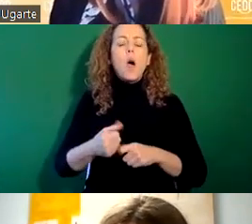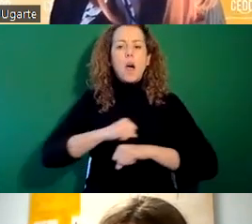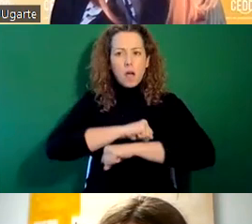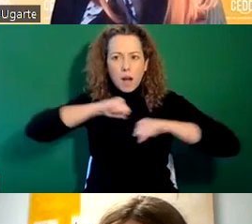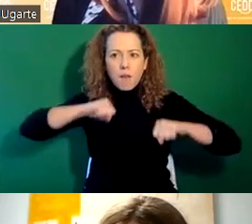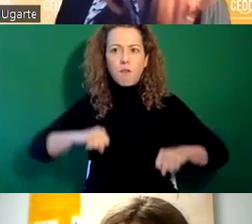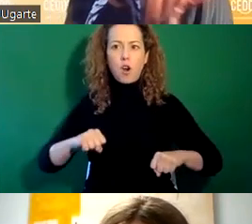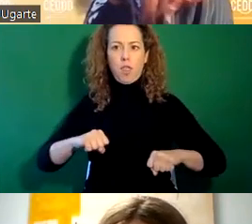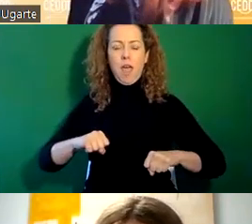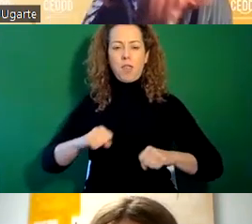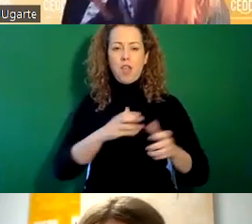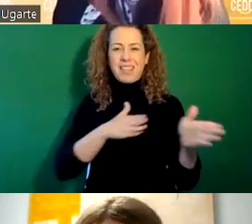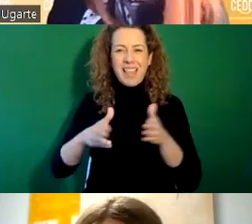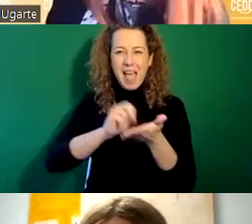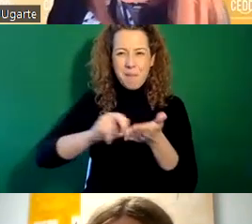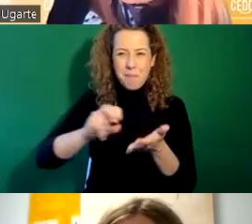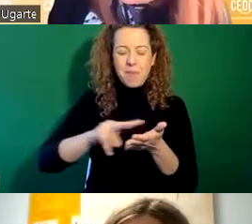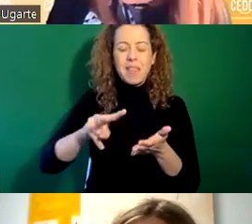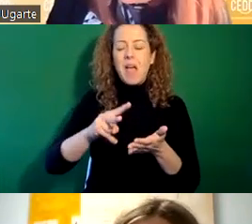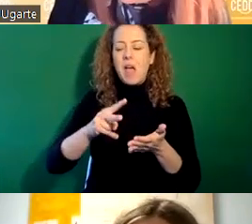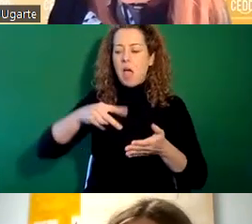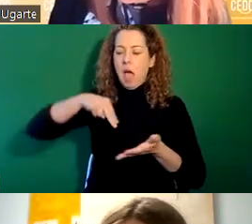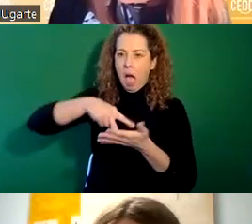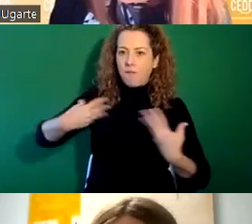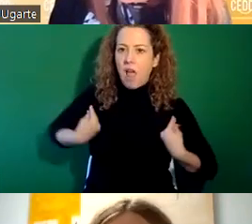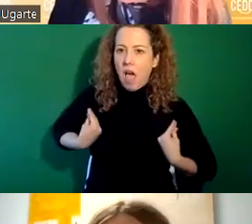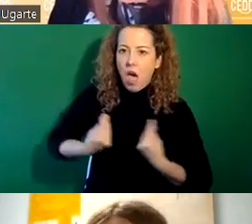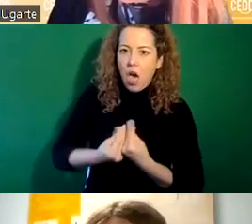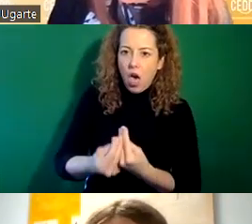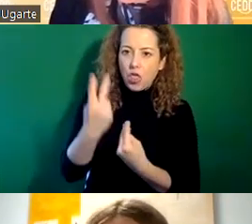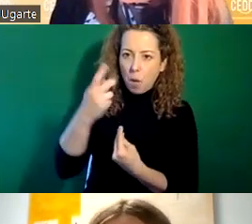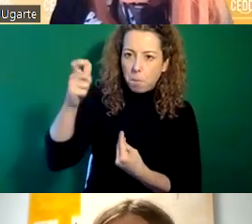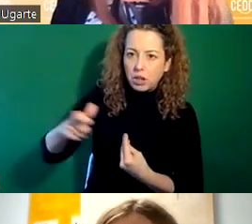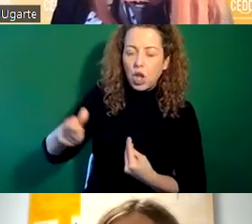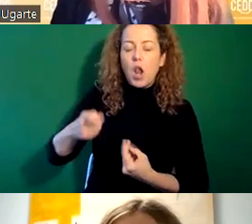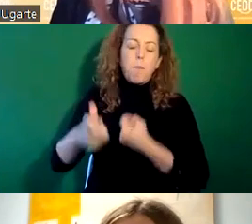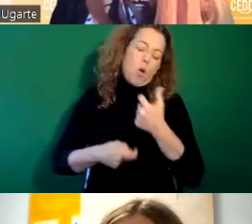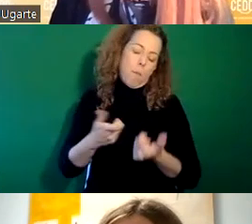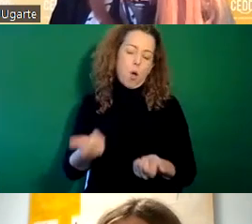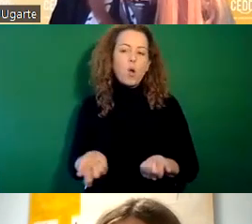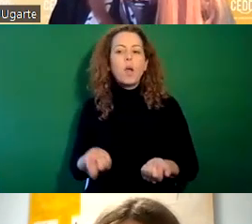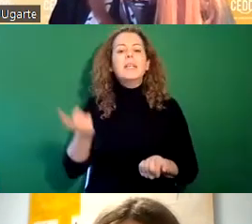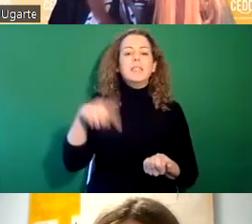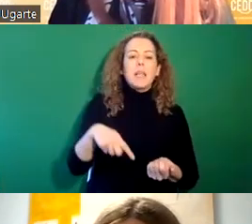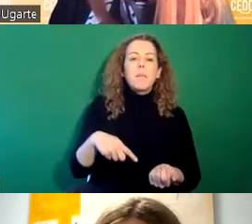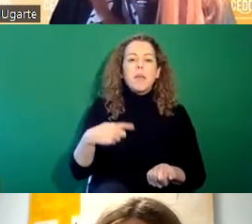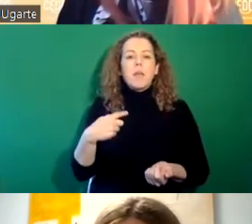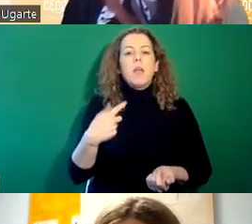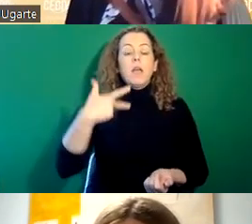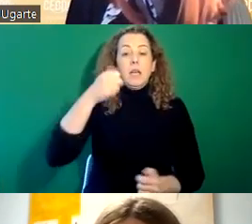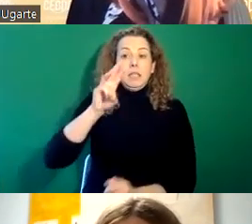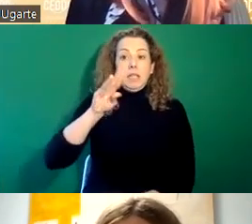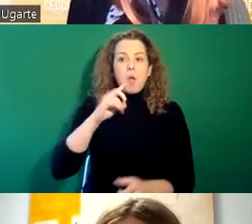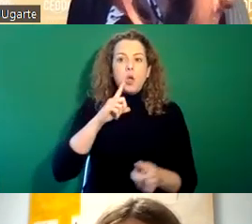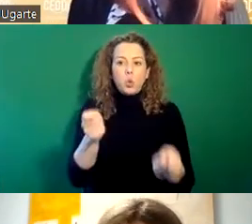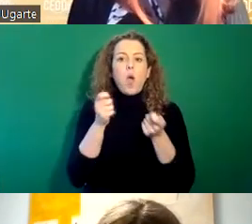reforzando pues, el caminar, marchas entre 2, entrar al comedor entre 2, bueno, esas cositas. Y luego un Champions de sujeciones, que es que el